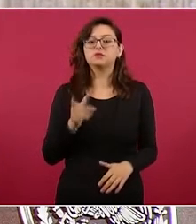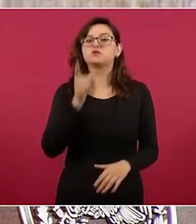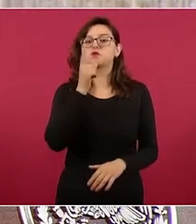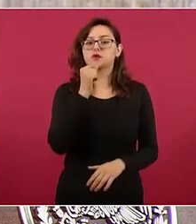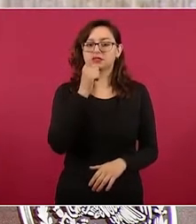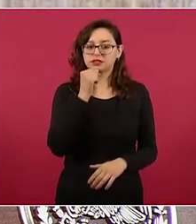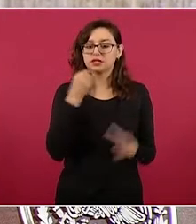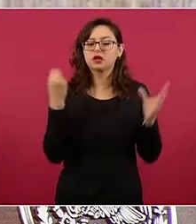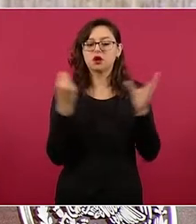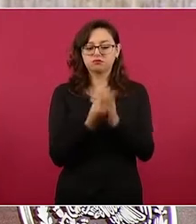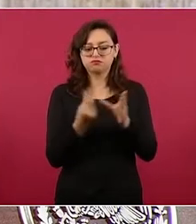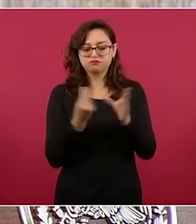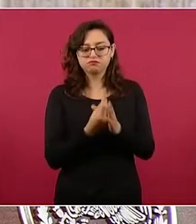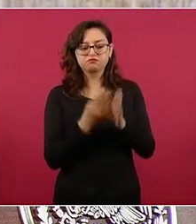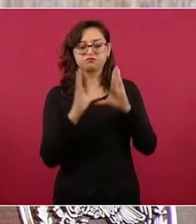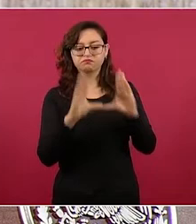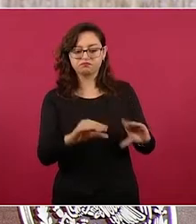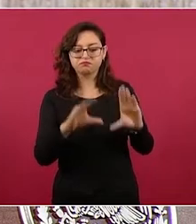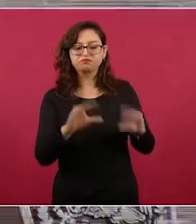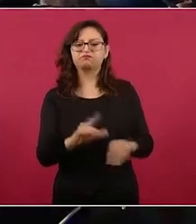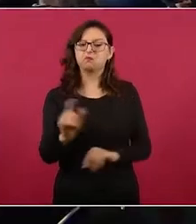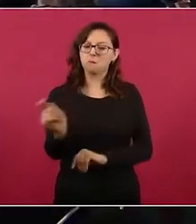profesionales.